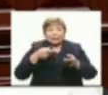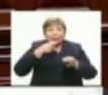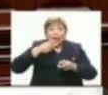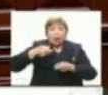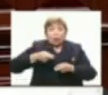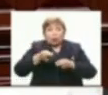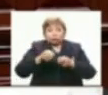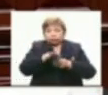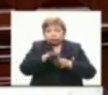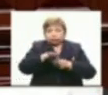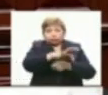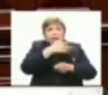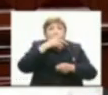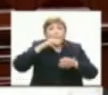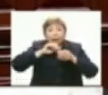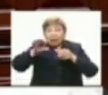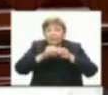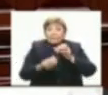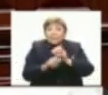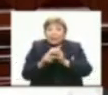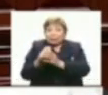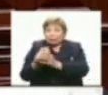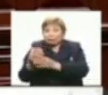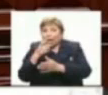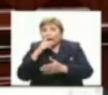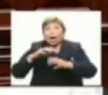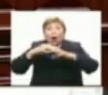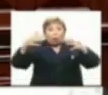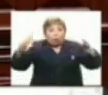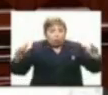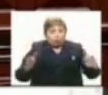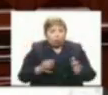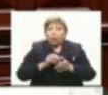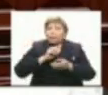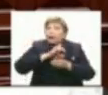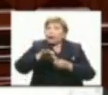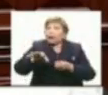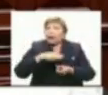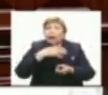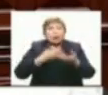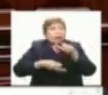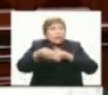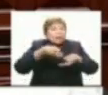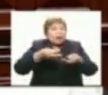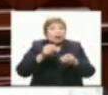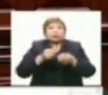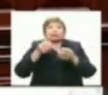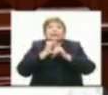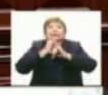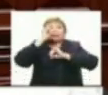irrigación, asimismo proyectos de siembra y cosecha de agua para integrarnos a los mercados